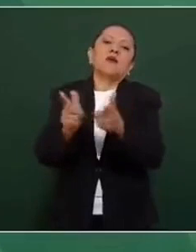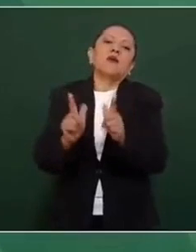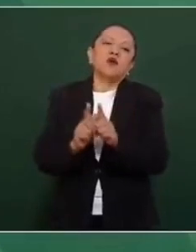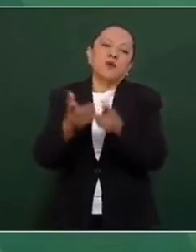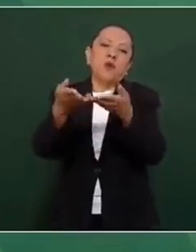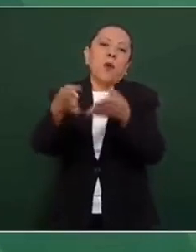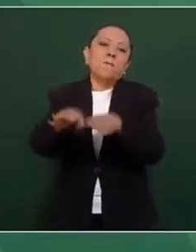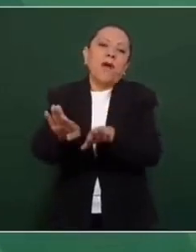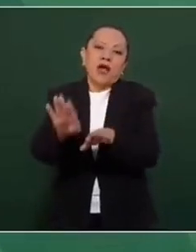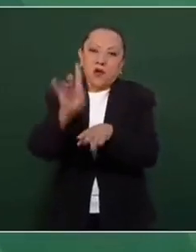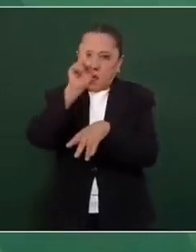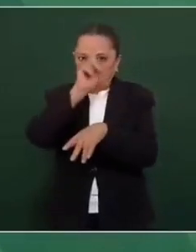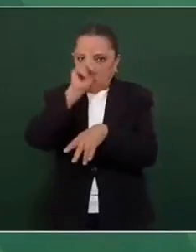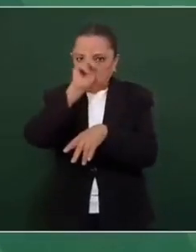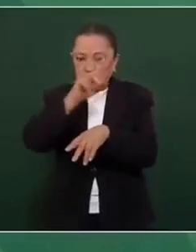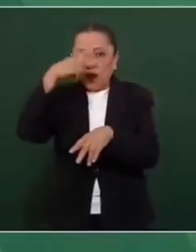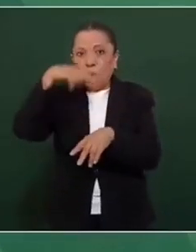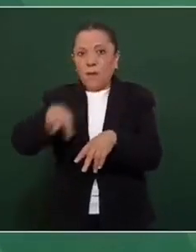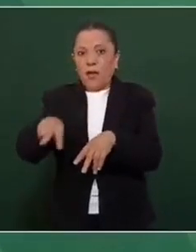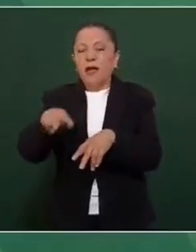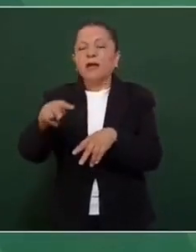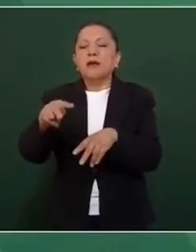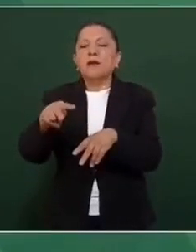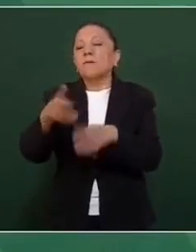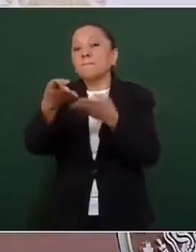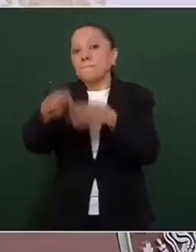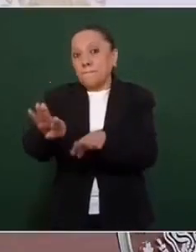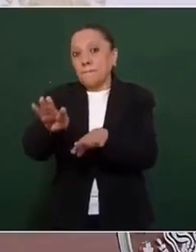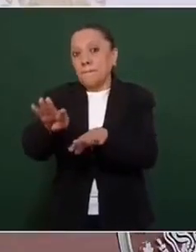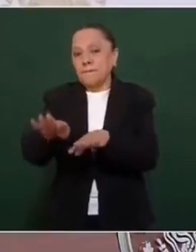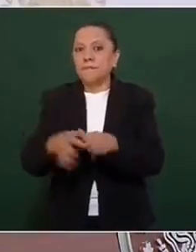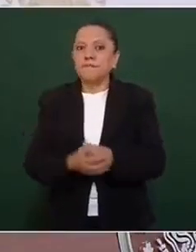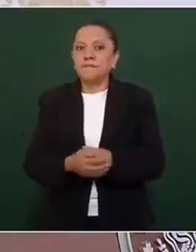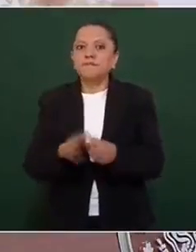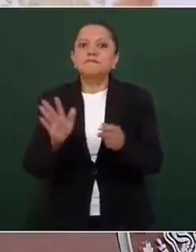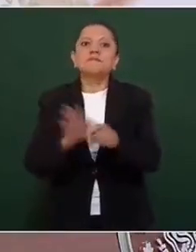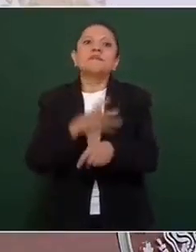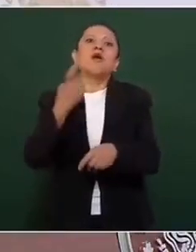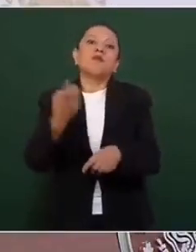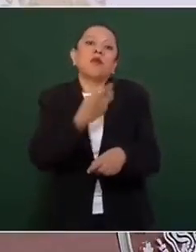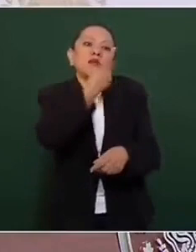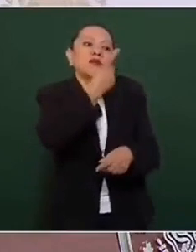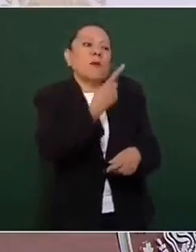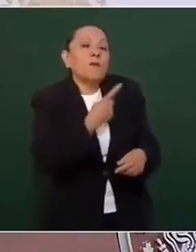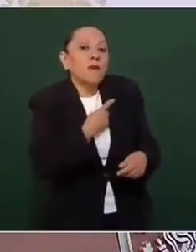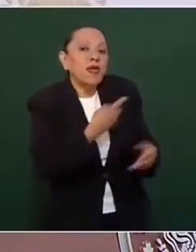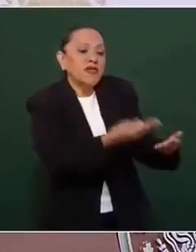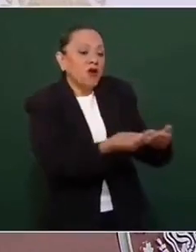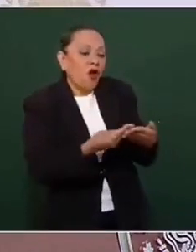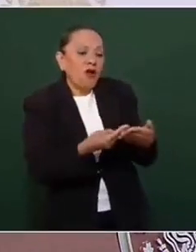el consejo del banco de mexico me informaron